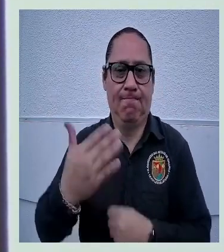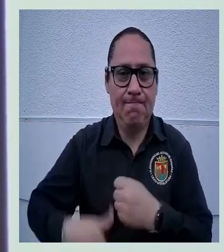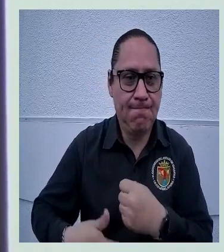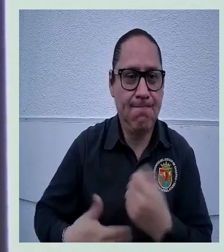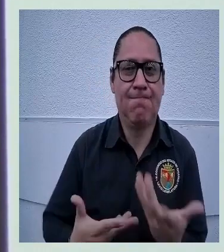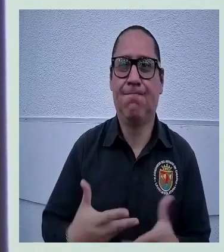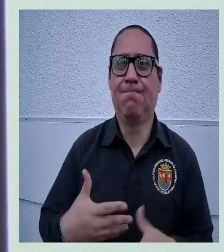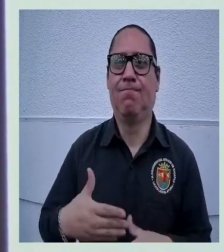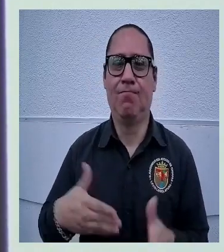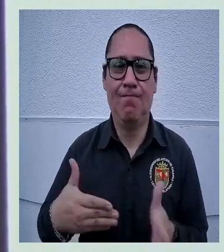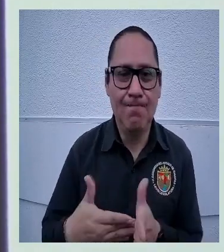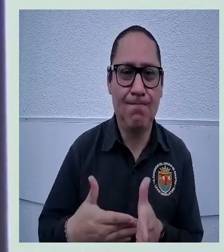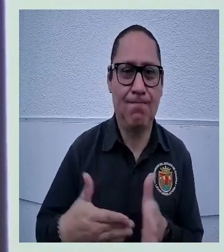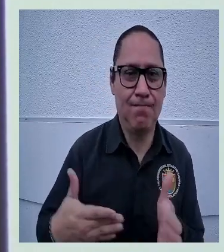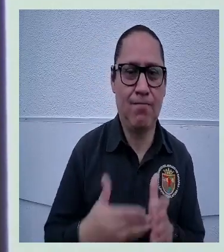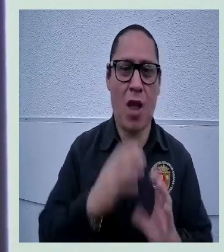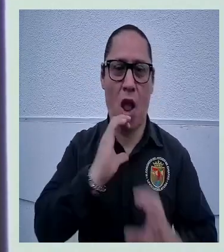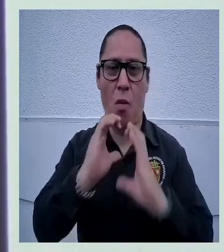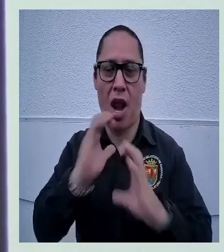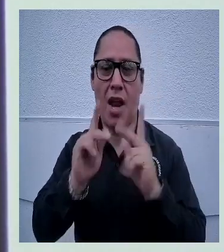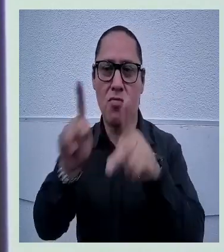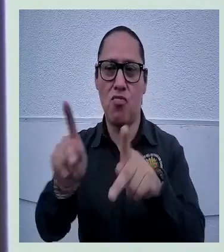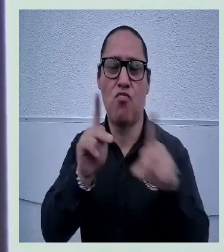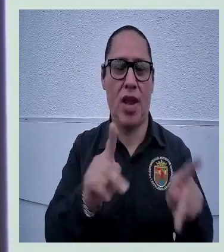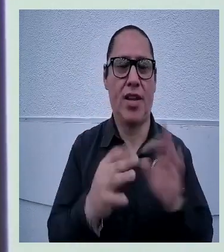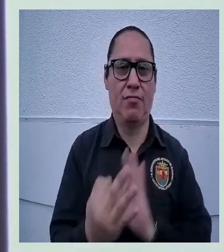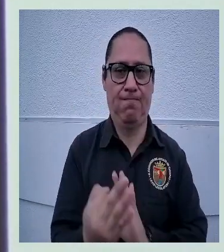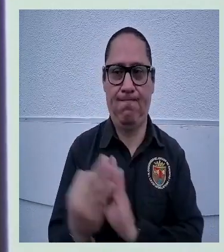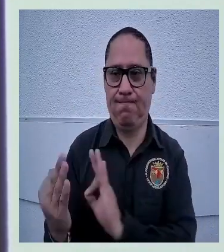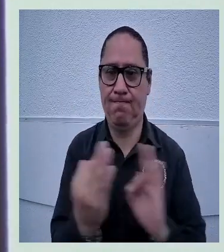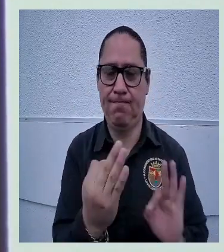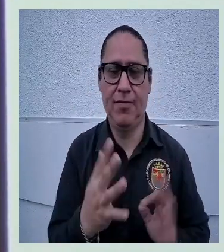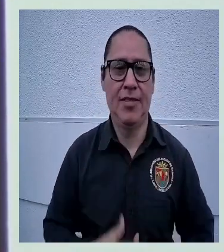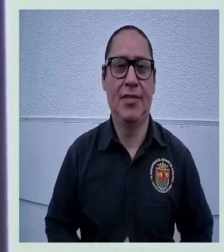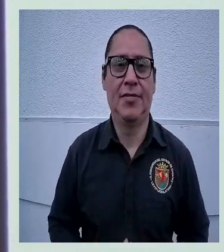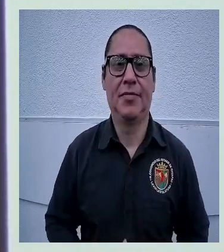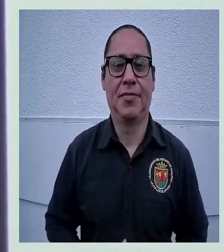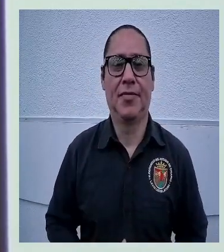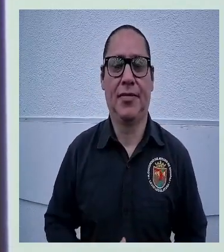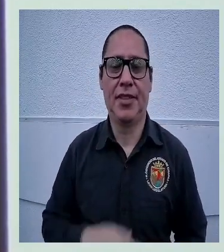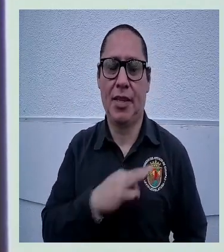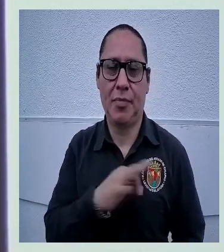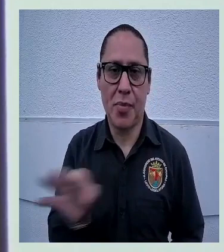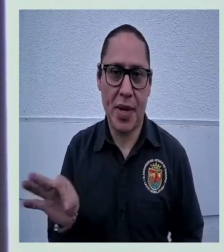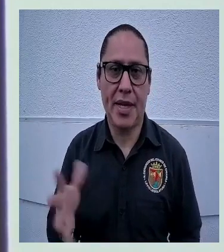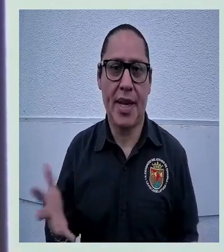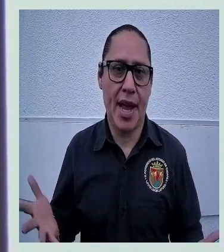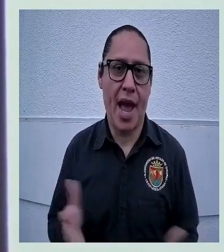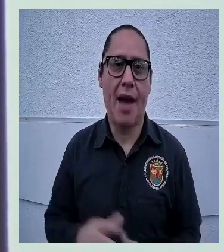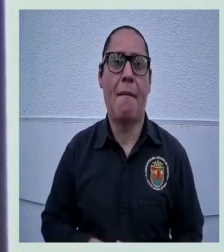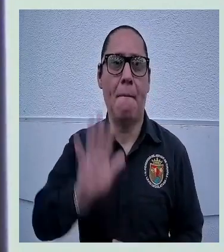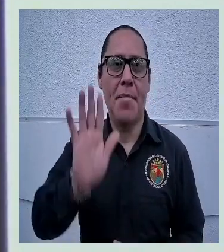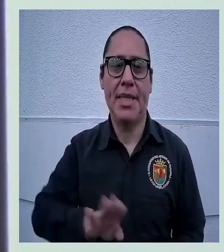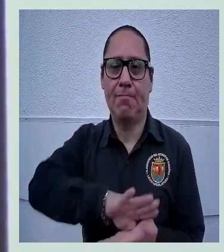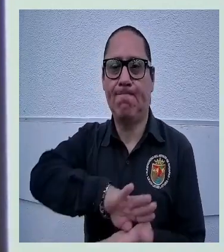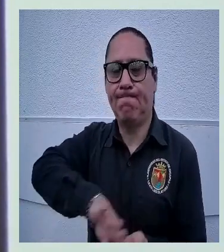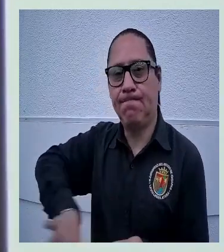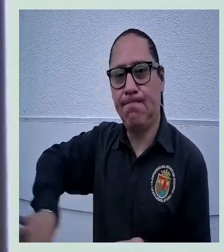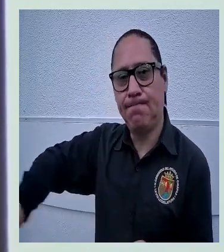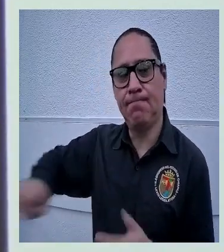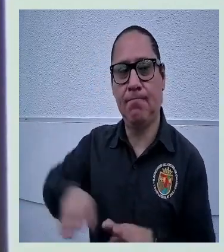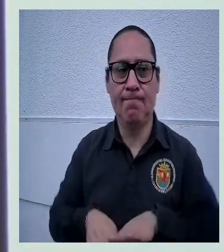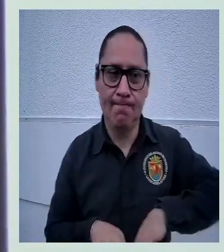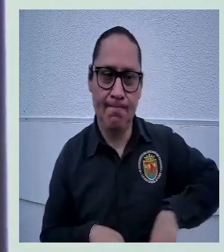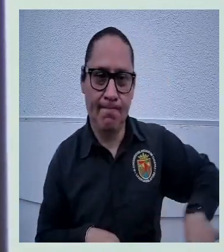información y a la comunicación sino también puede Conducir a la exclusión social y